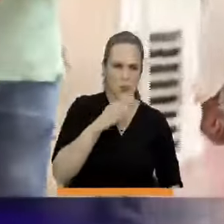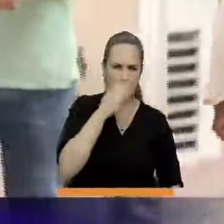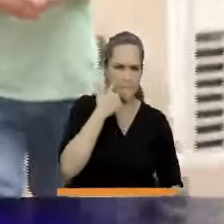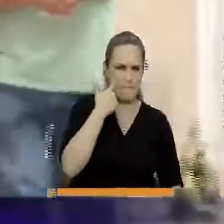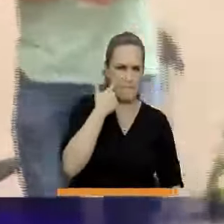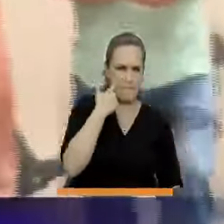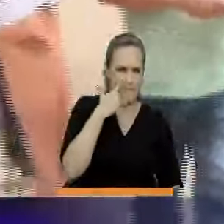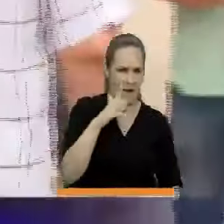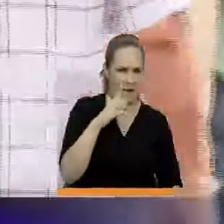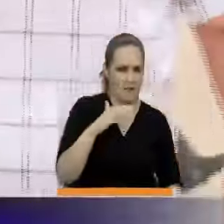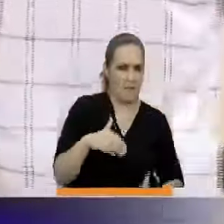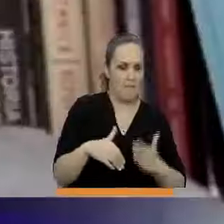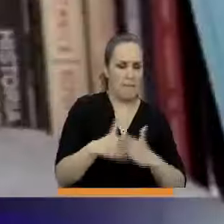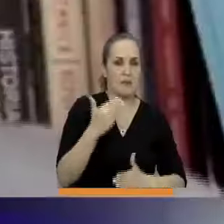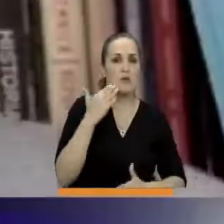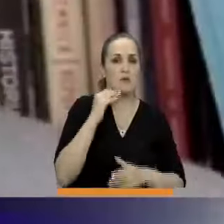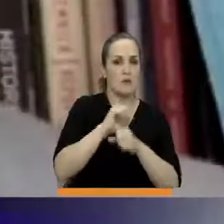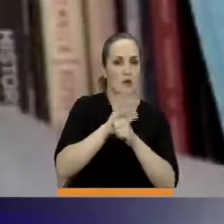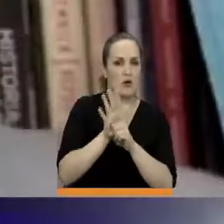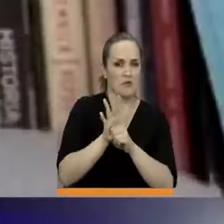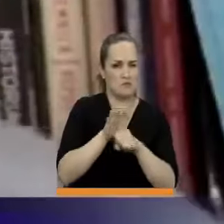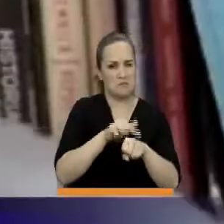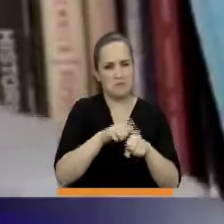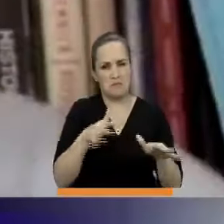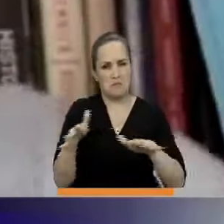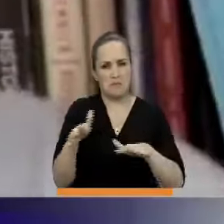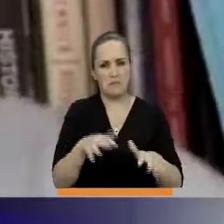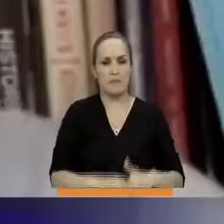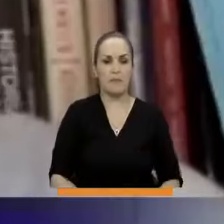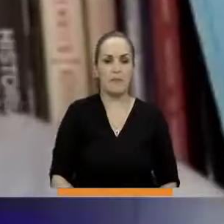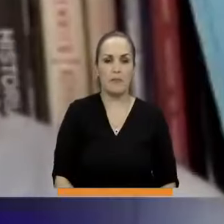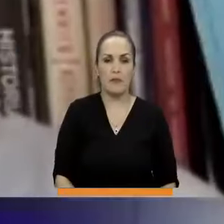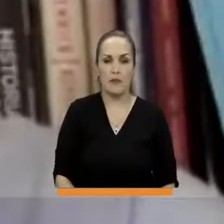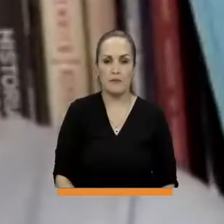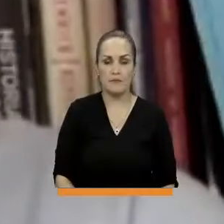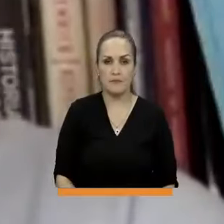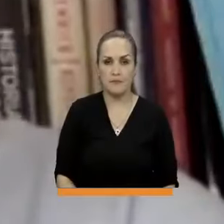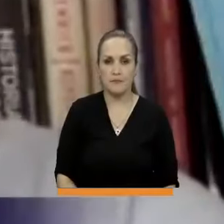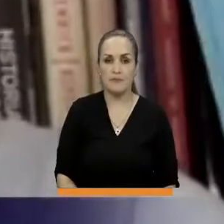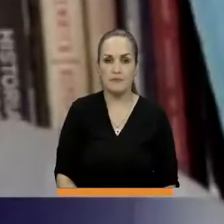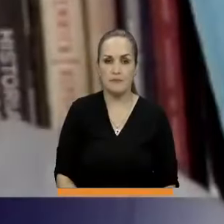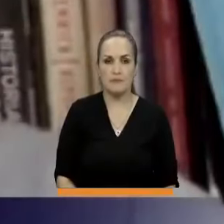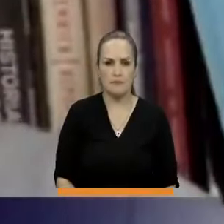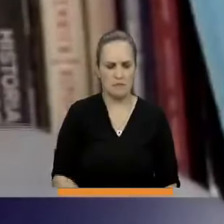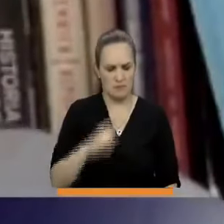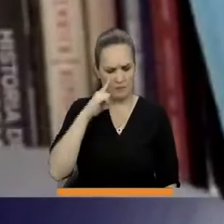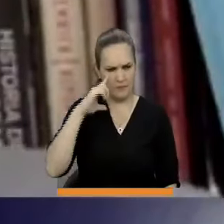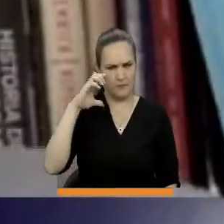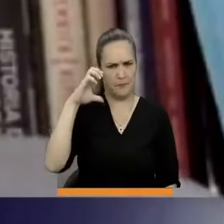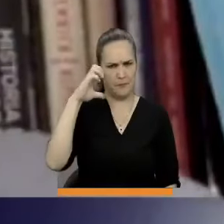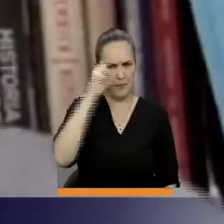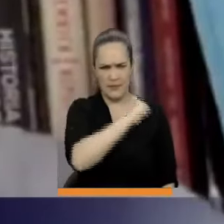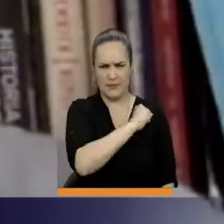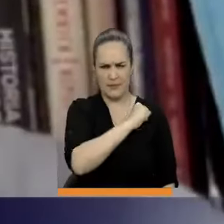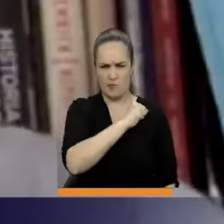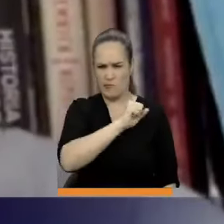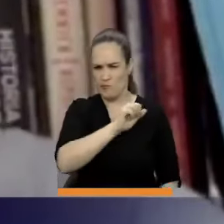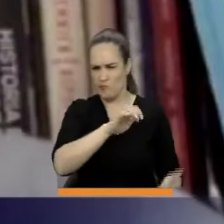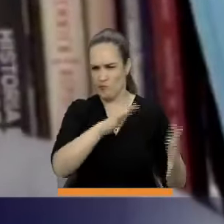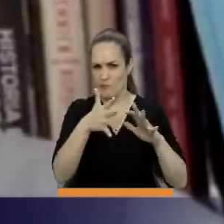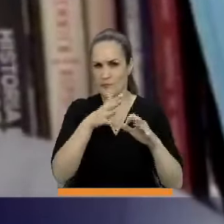espiados fue desde el inicio de la pandemia. Nosotros hemos detectado que fue justamente desde el año